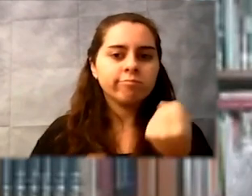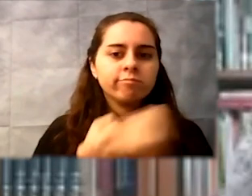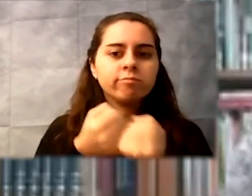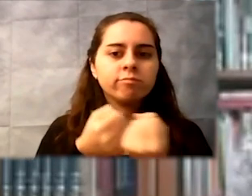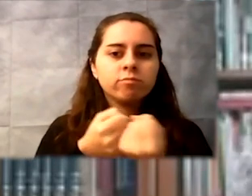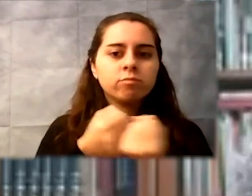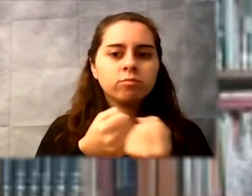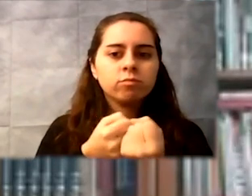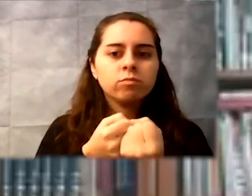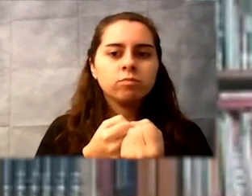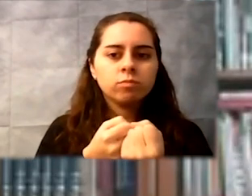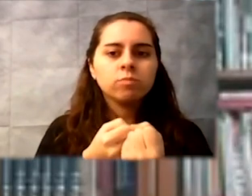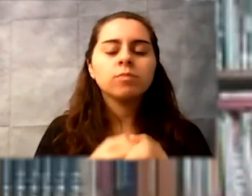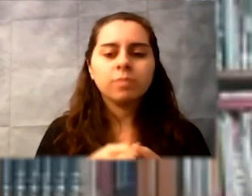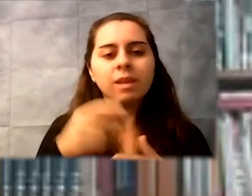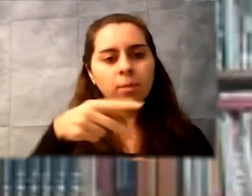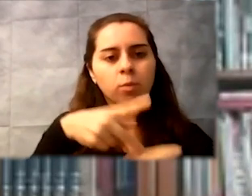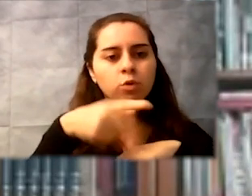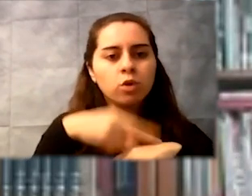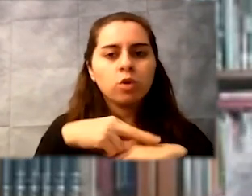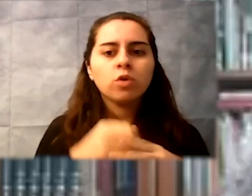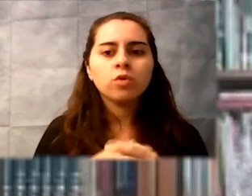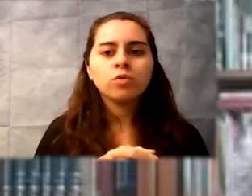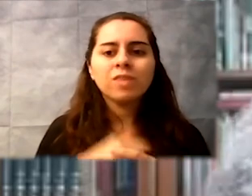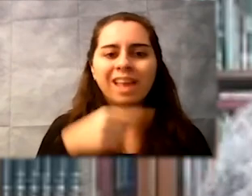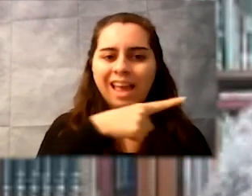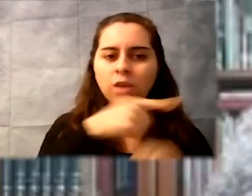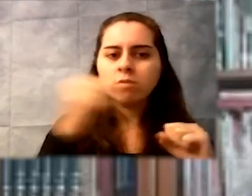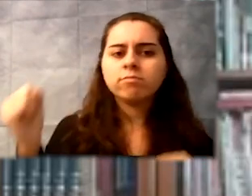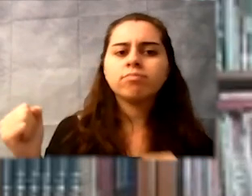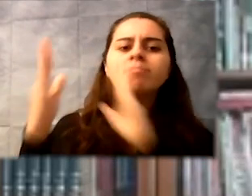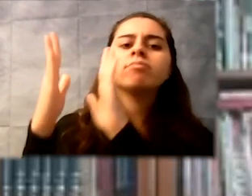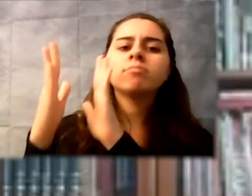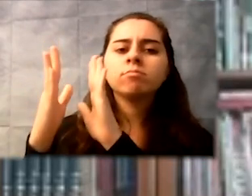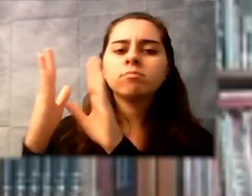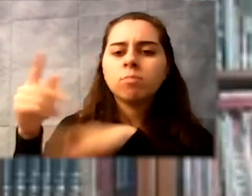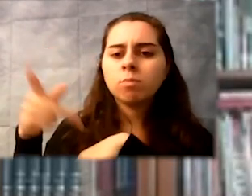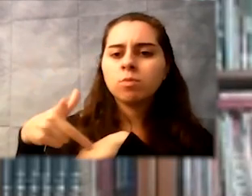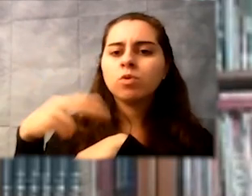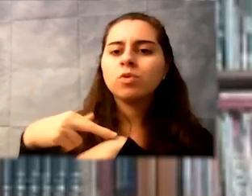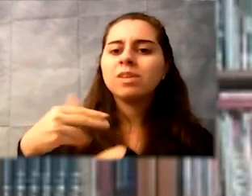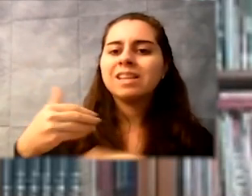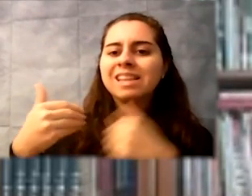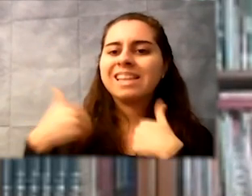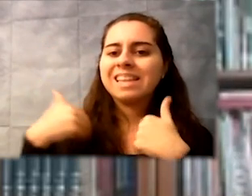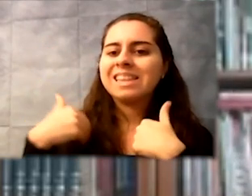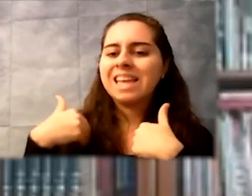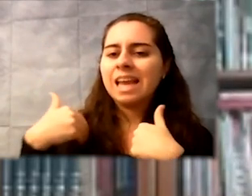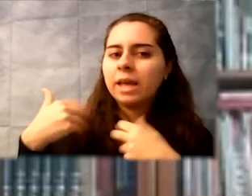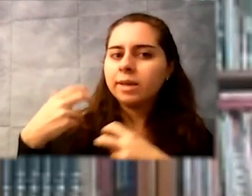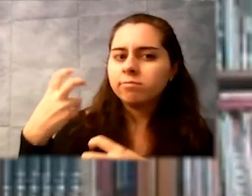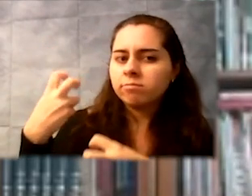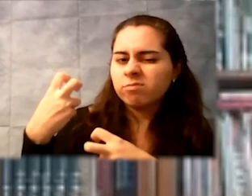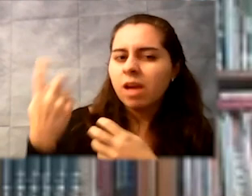llama como la segunda ola de los feminismos, ¿verdad? Confrontó en Puerto Rico unas tensiones que me parece que están sobre la mesa en esta discusión.